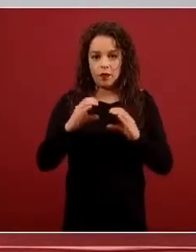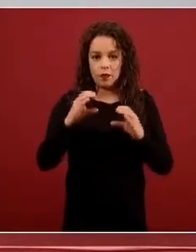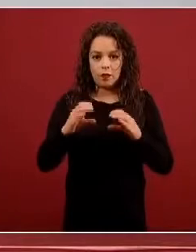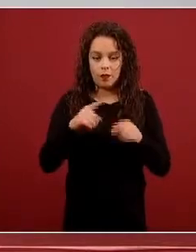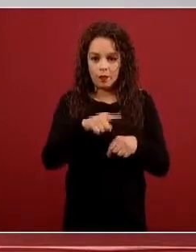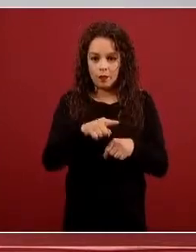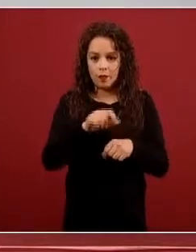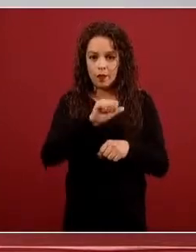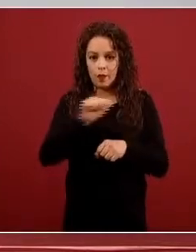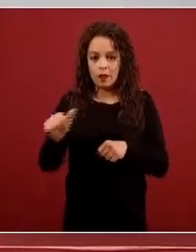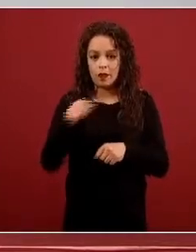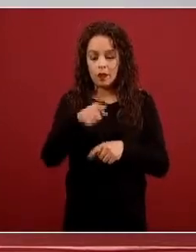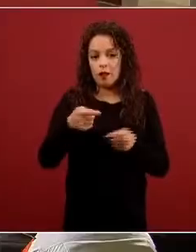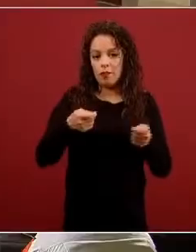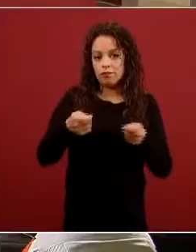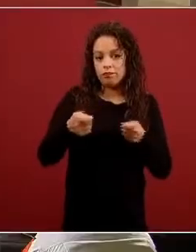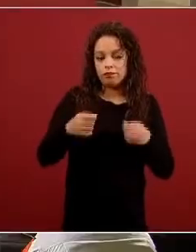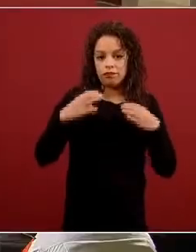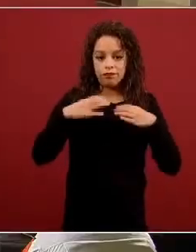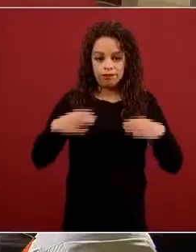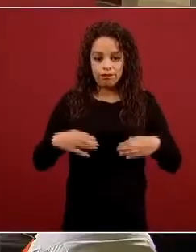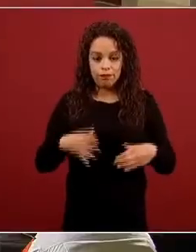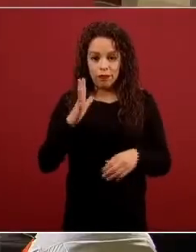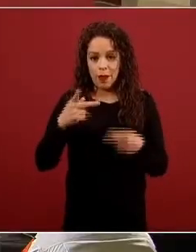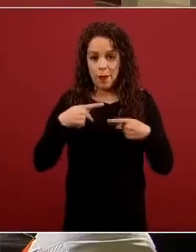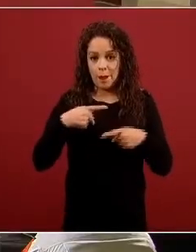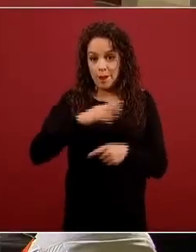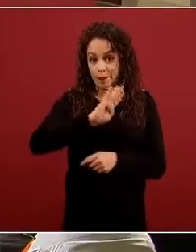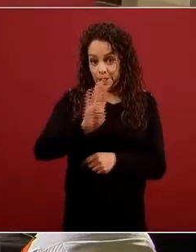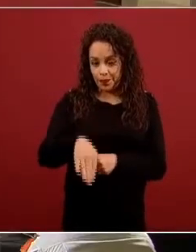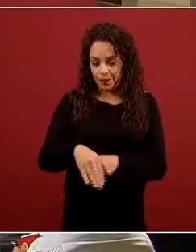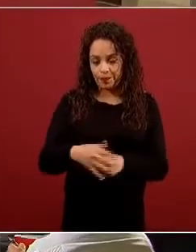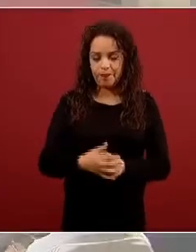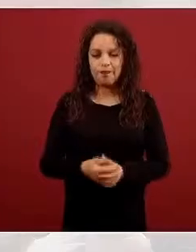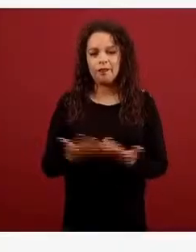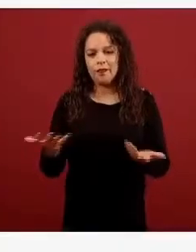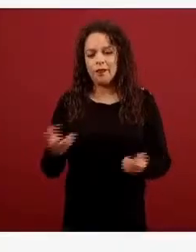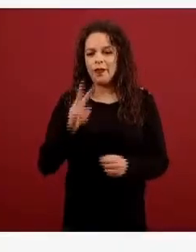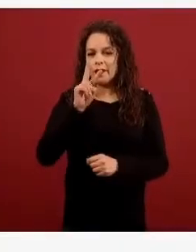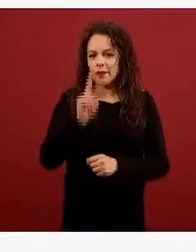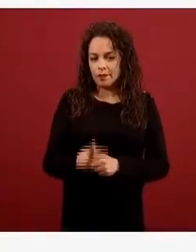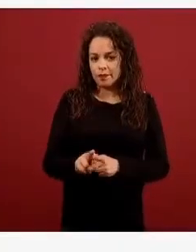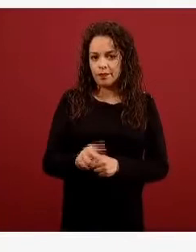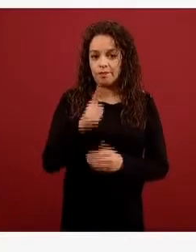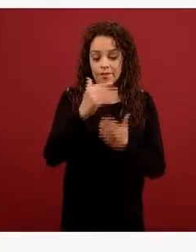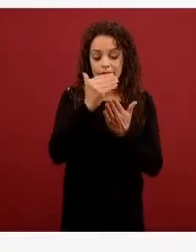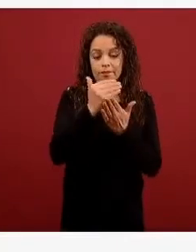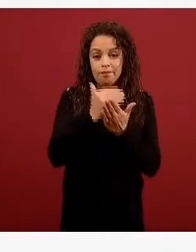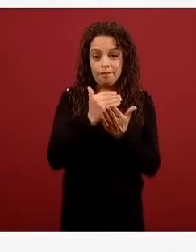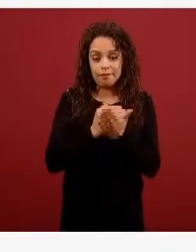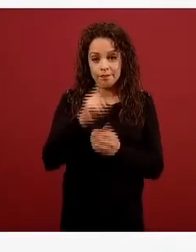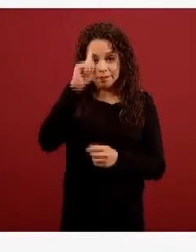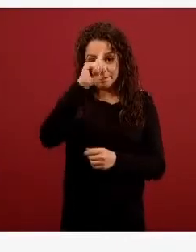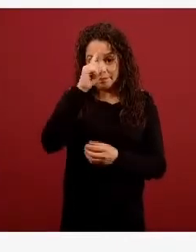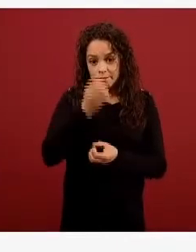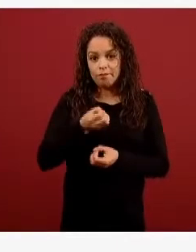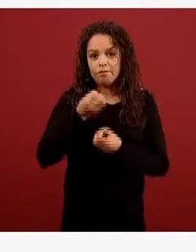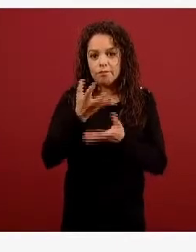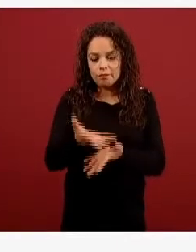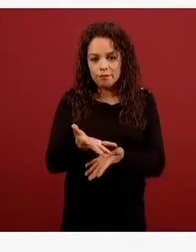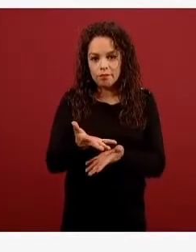cuerpos. Queremos recalcar que las recomendaciones que se tienen en nuestro lineamiento están basadas